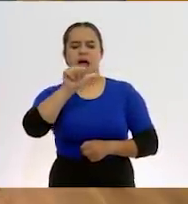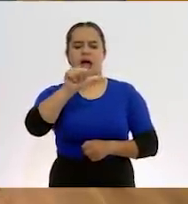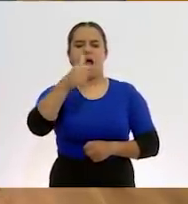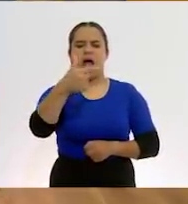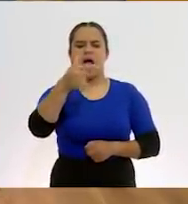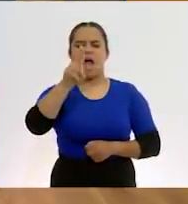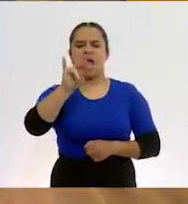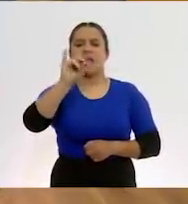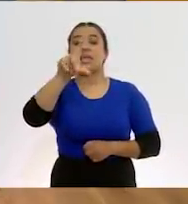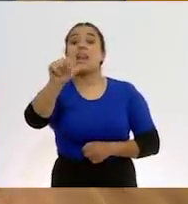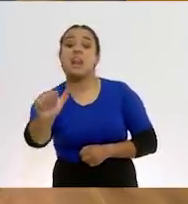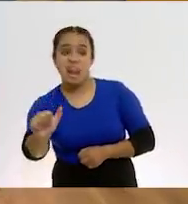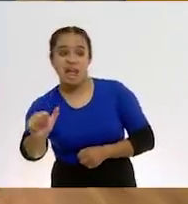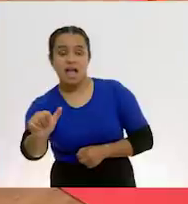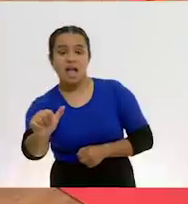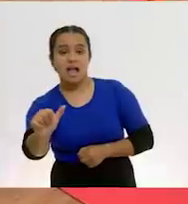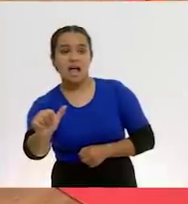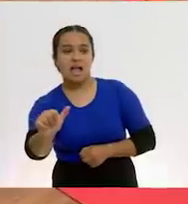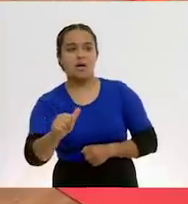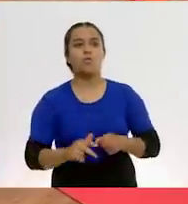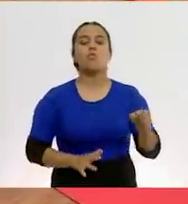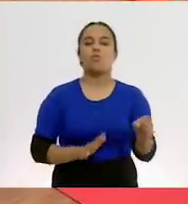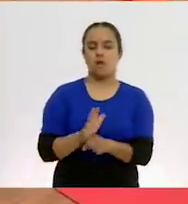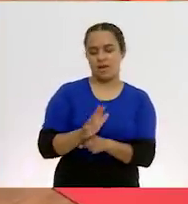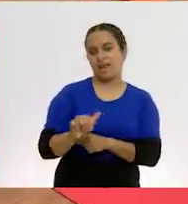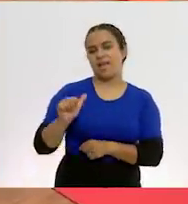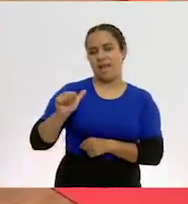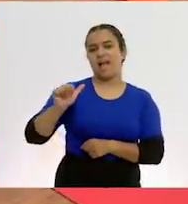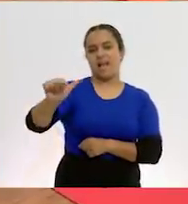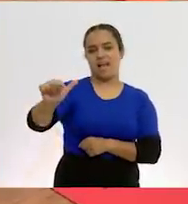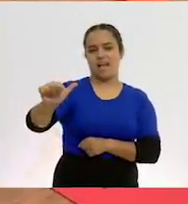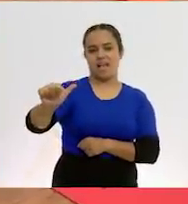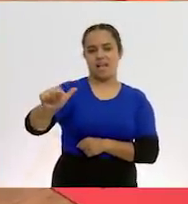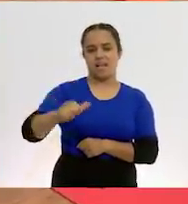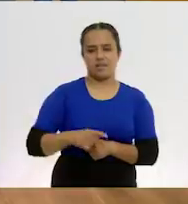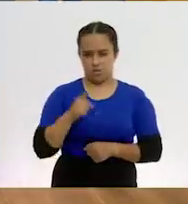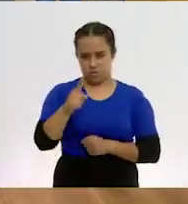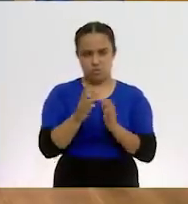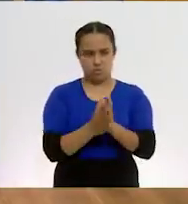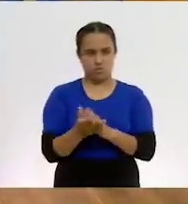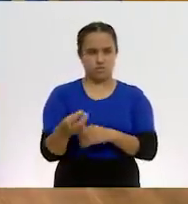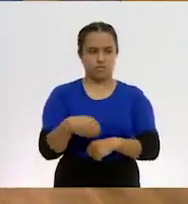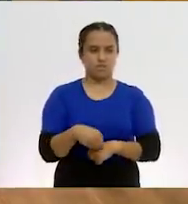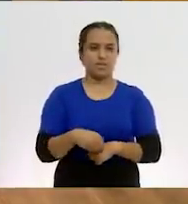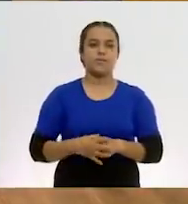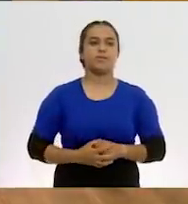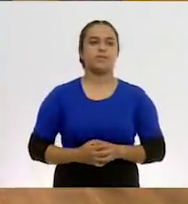Águila. Águila. Águila. Entonces va en la A. Pónsela.